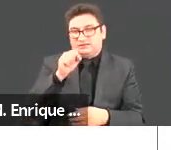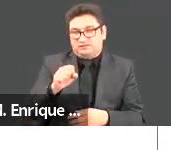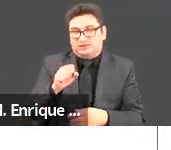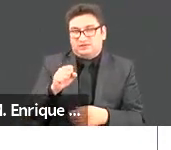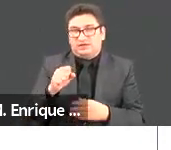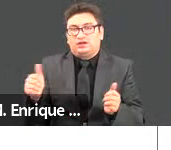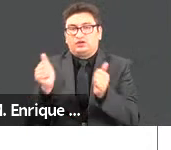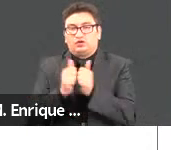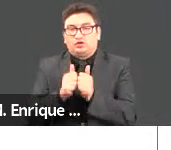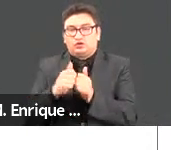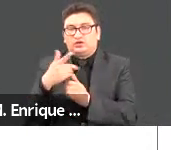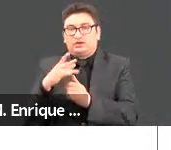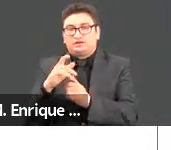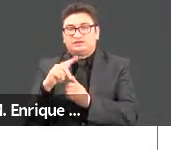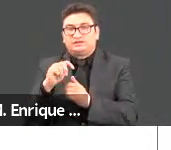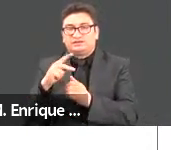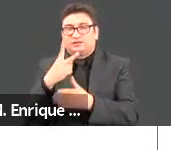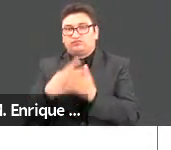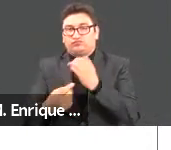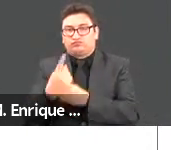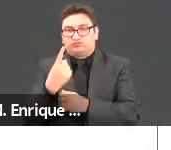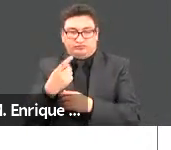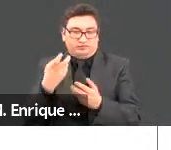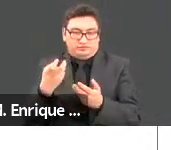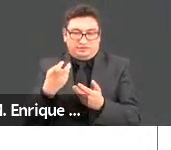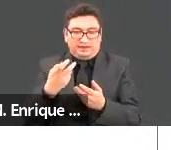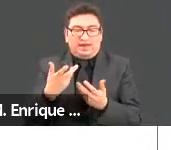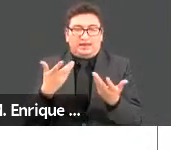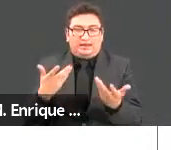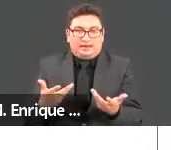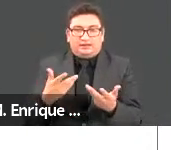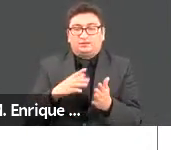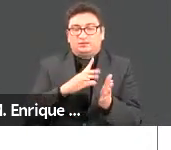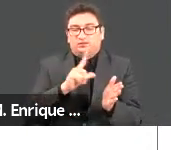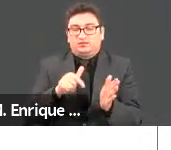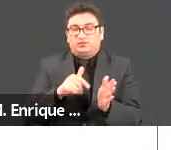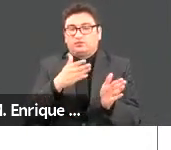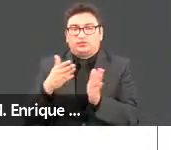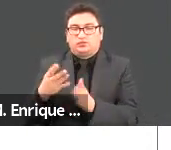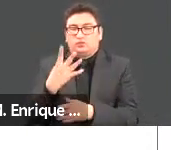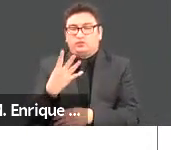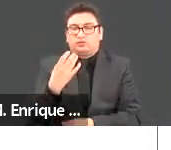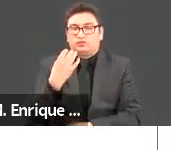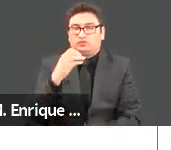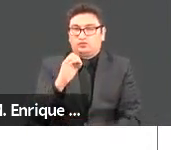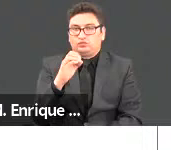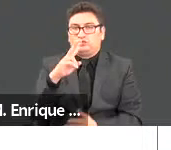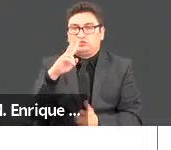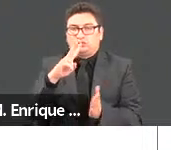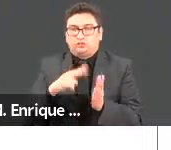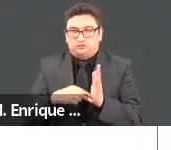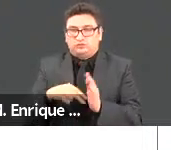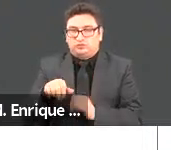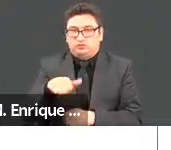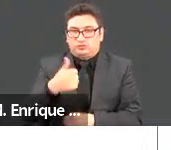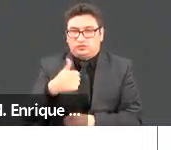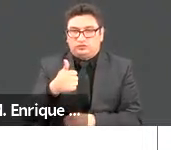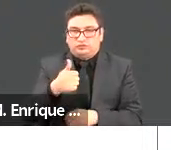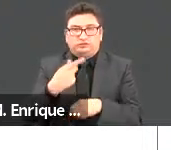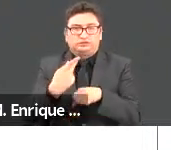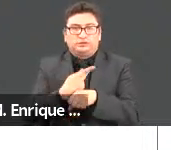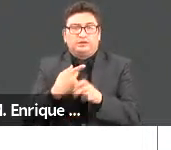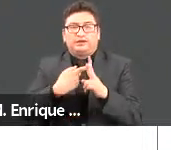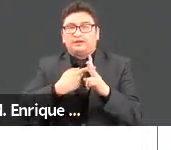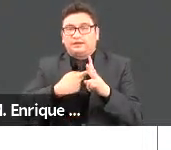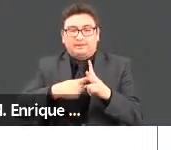misma publicación. Y con esto, bueno, llegamos al 4 de octubre de 2011, cuando da